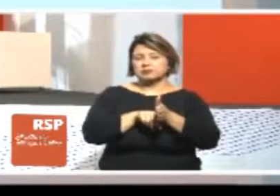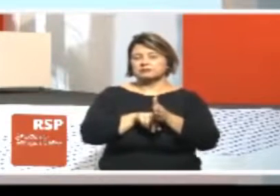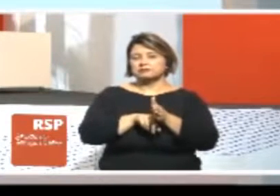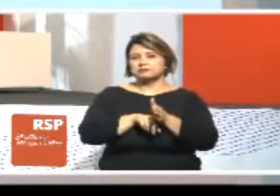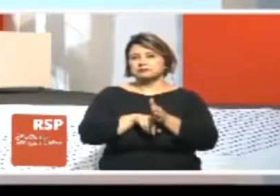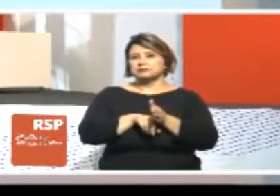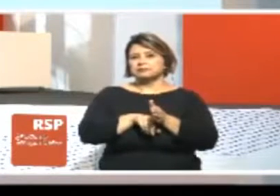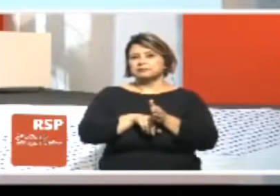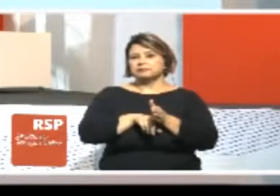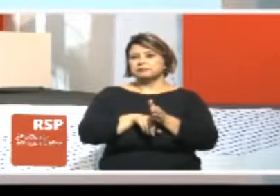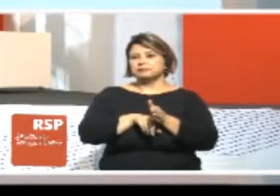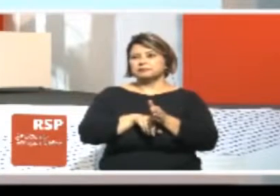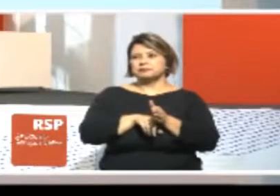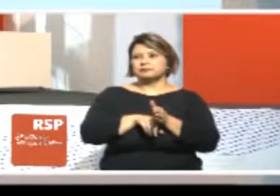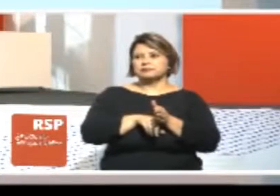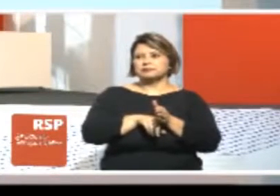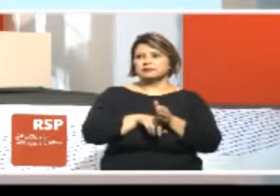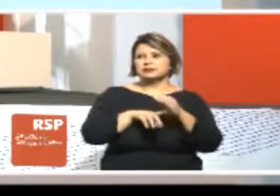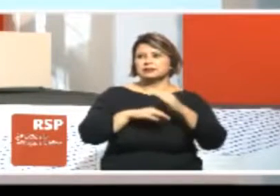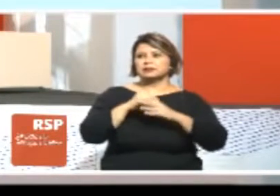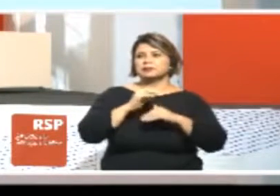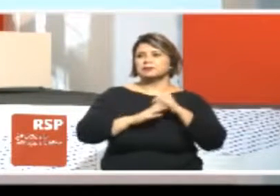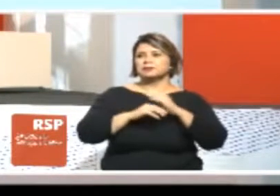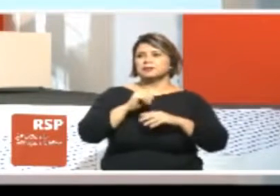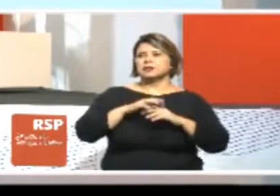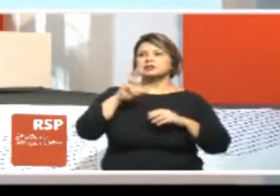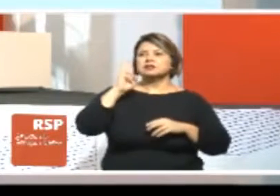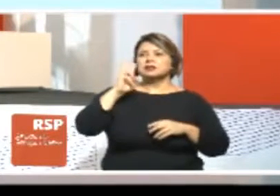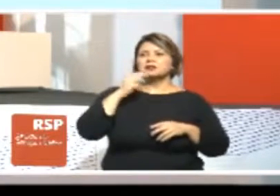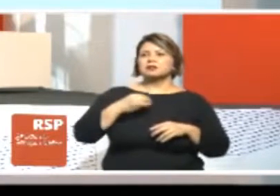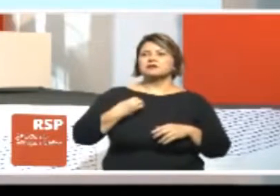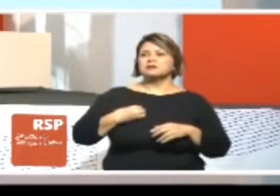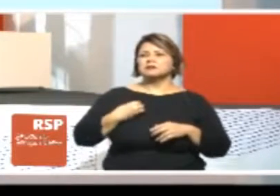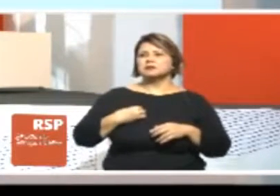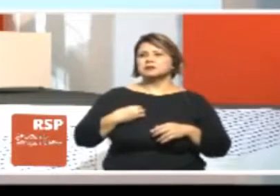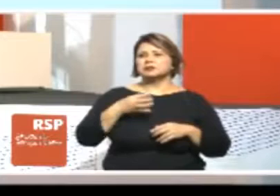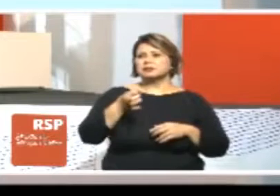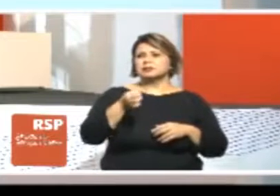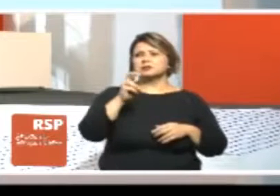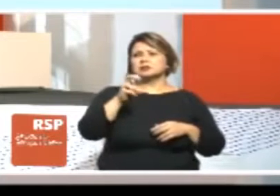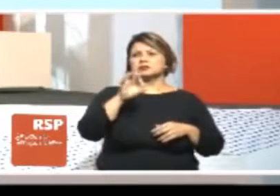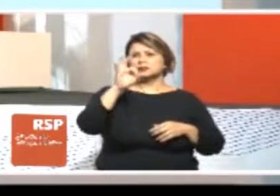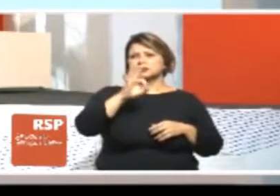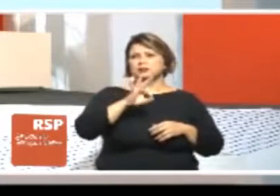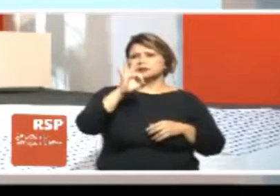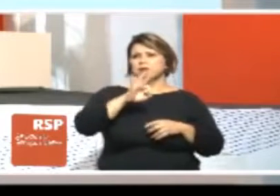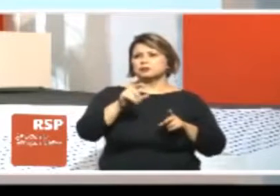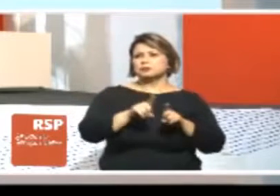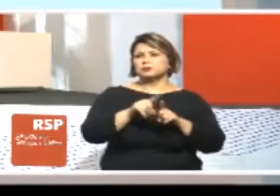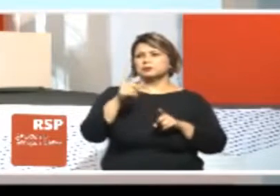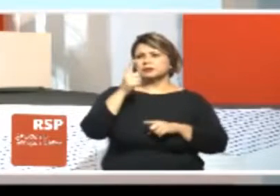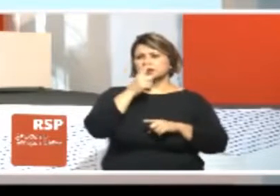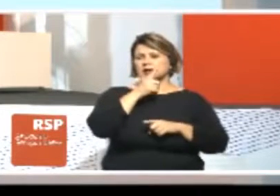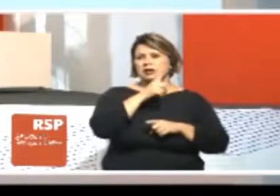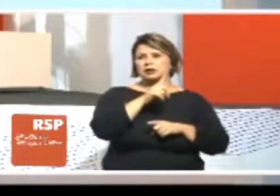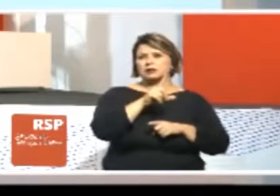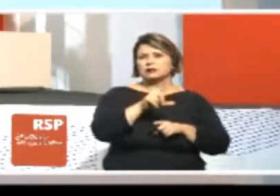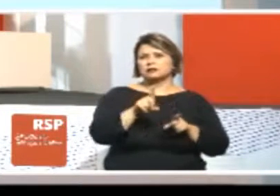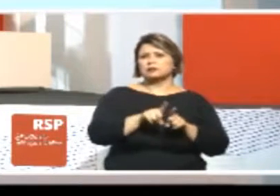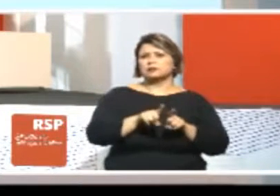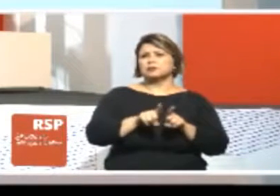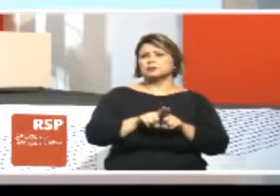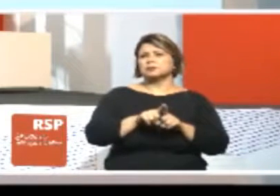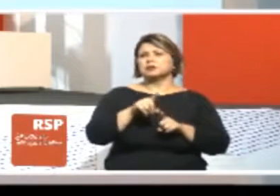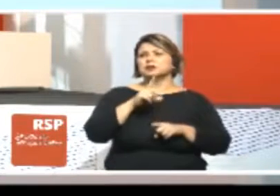Solamente en el 60% de los casos, el ganador tenía, el interino tenía